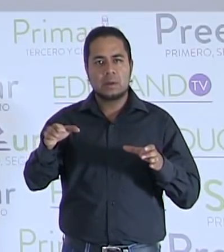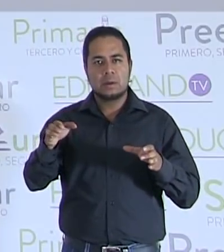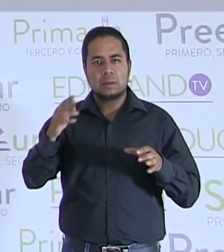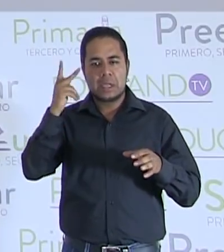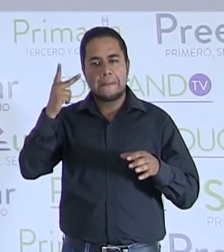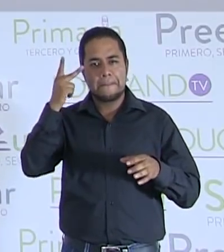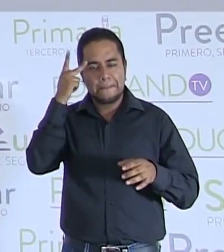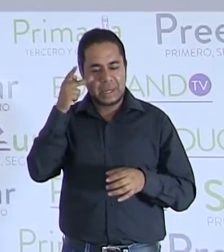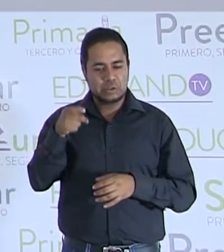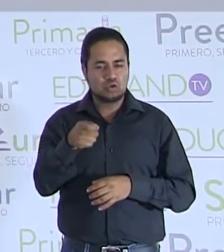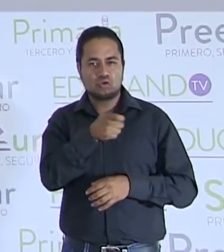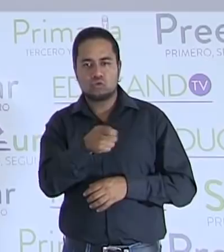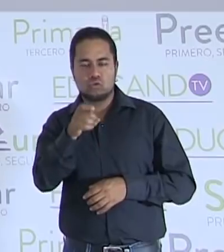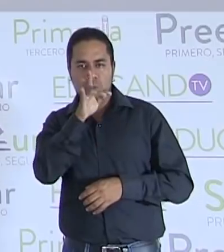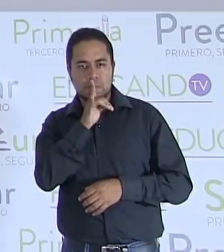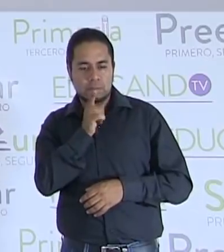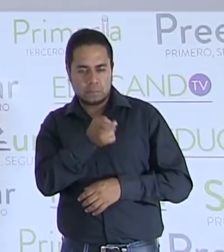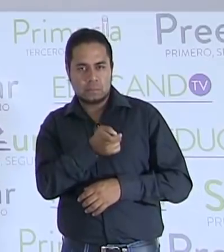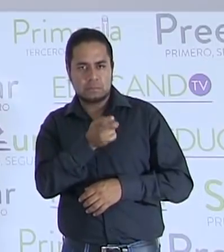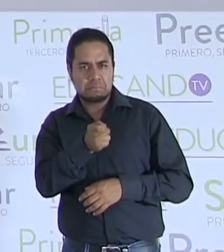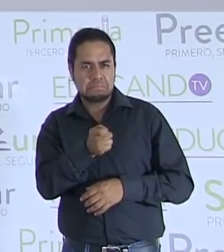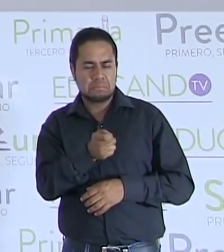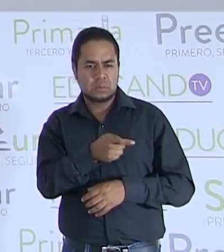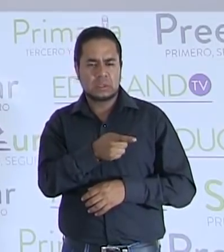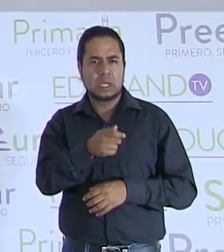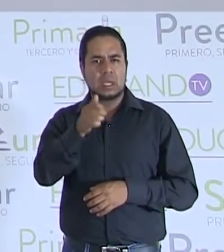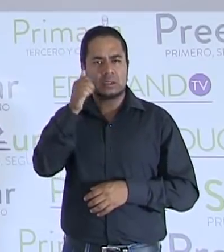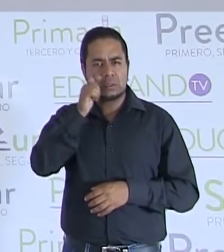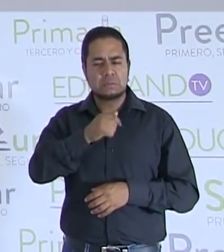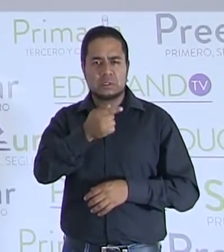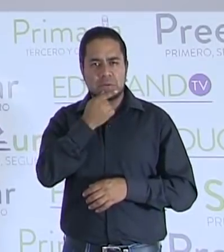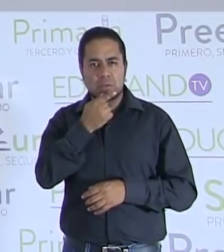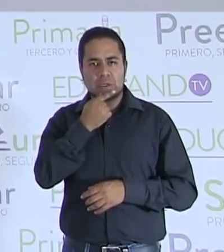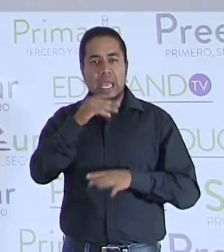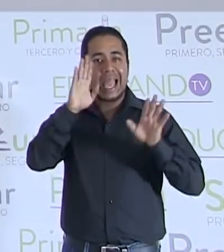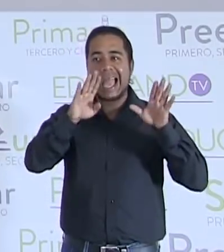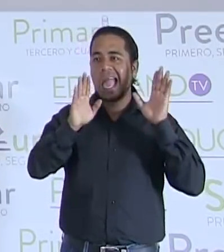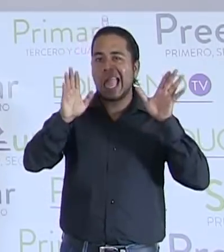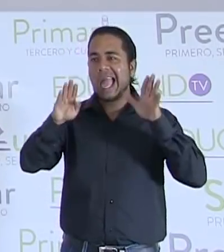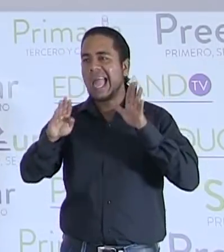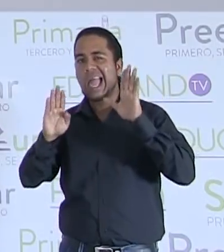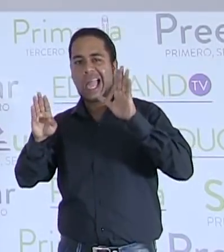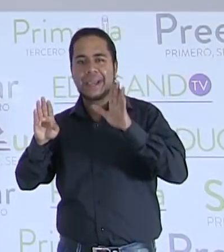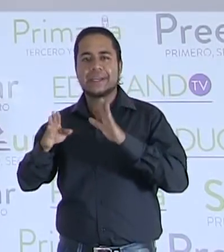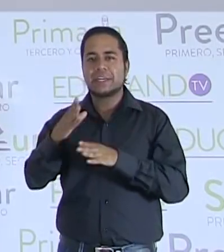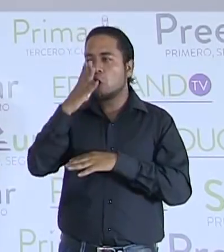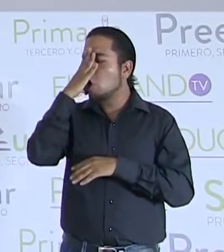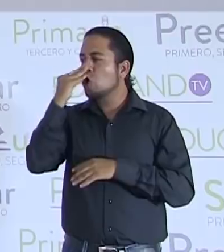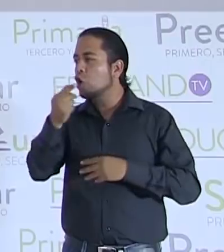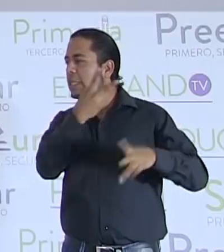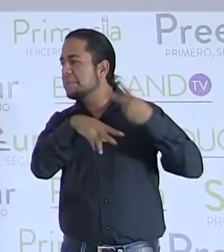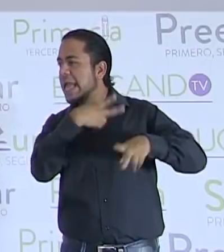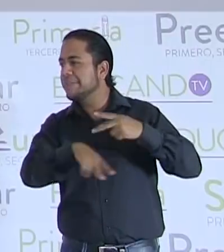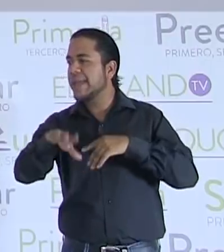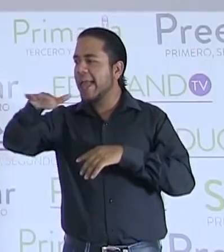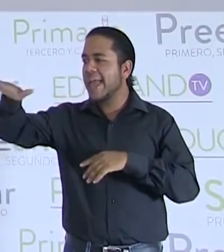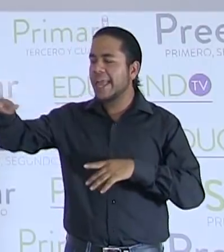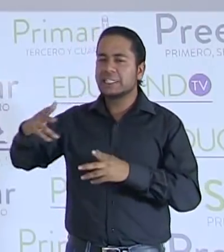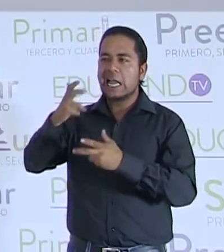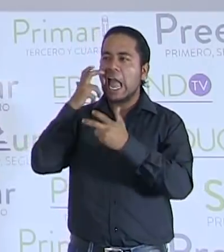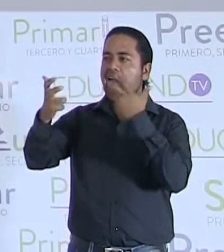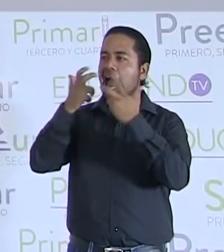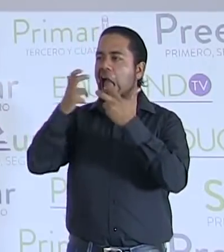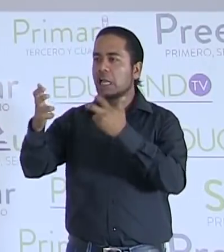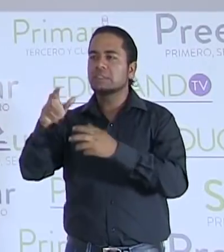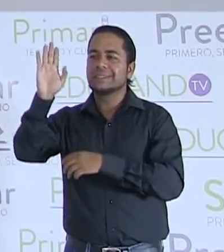mentiroso? El pastorcito que siempre decía que ya venía el coyote y que ya venía el coyote, y se ponía a gritar en